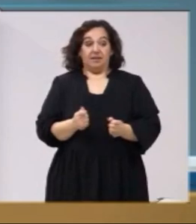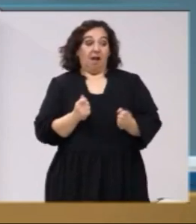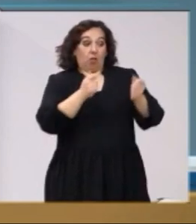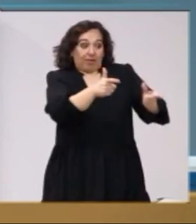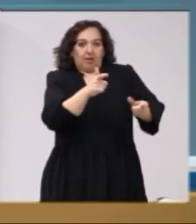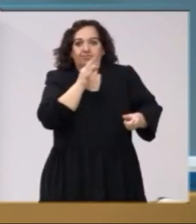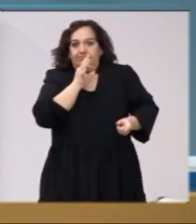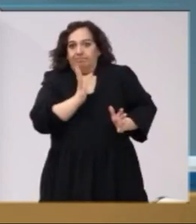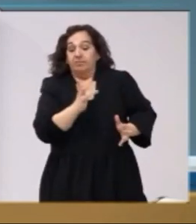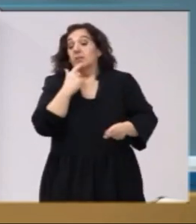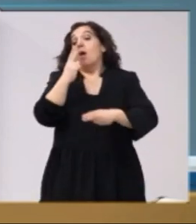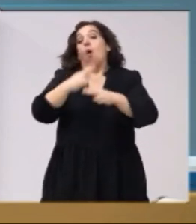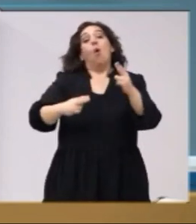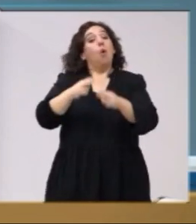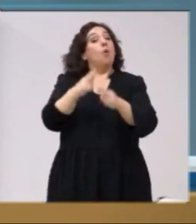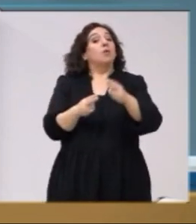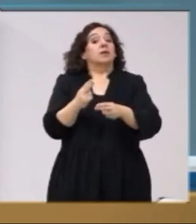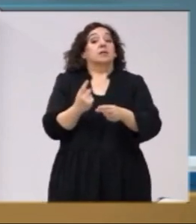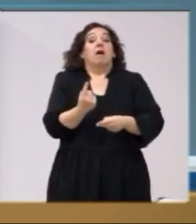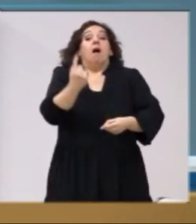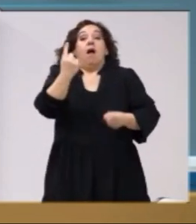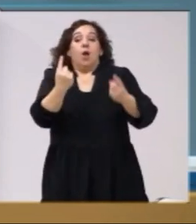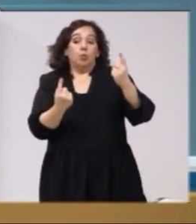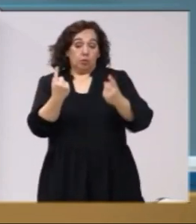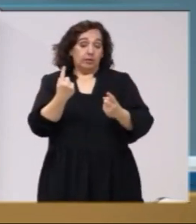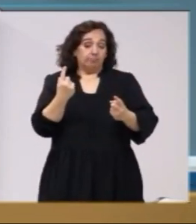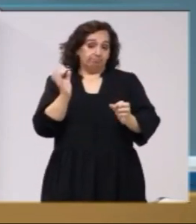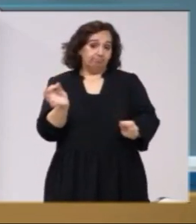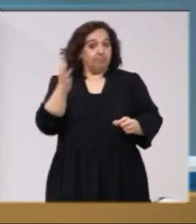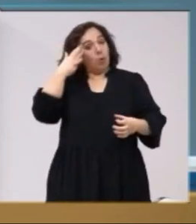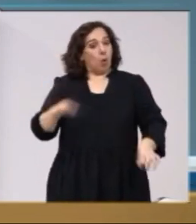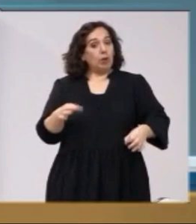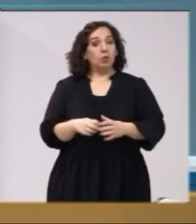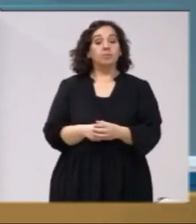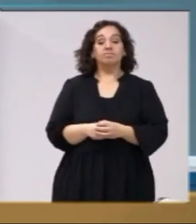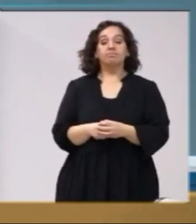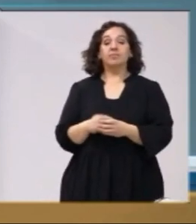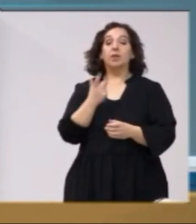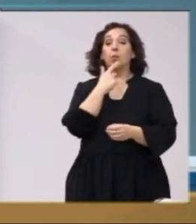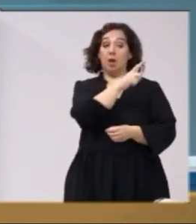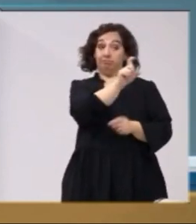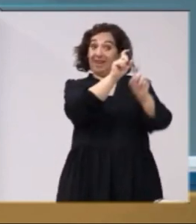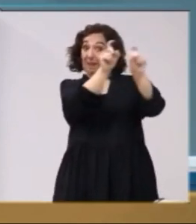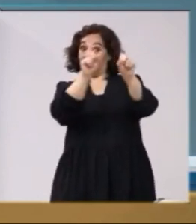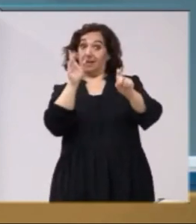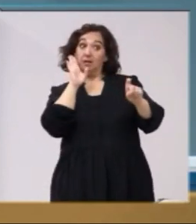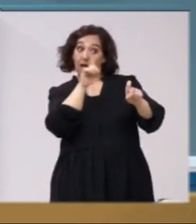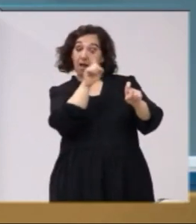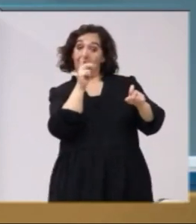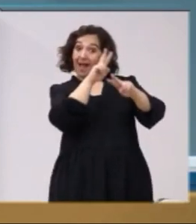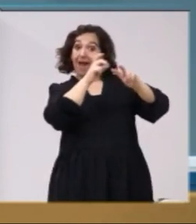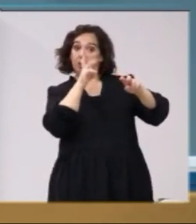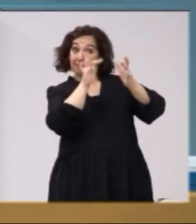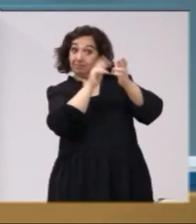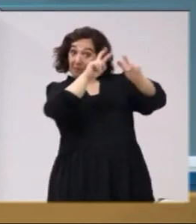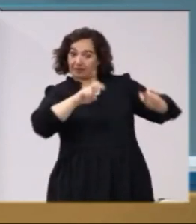Obras que algunas de ellas, naturalmente, concursan las empresas